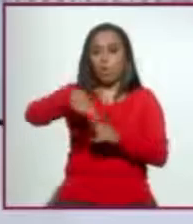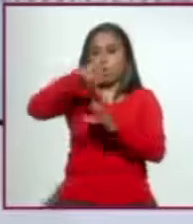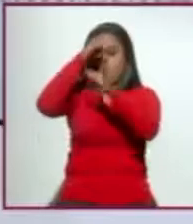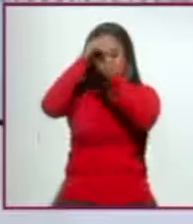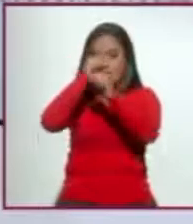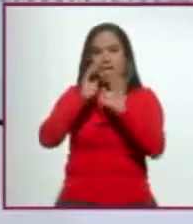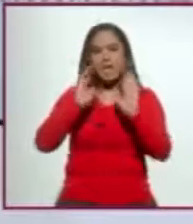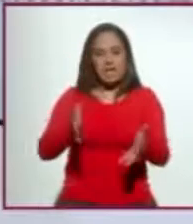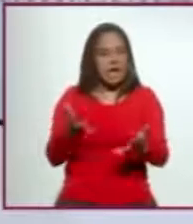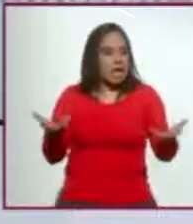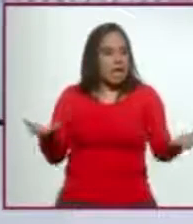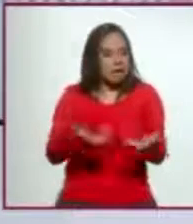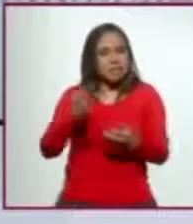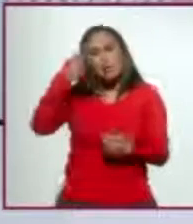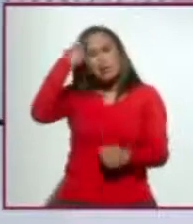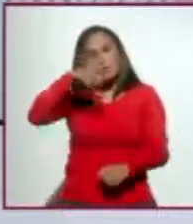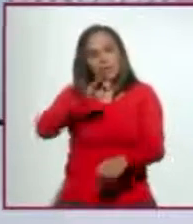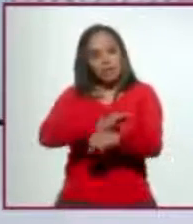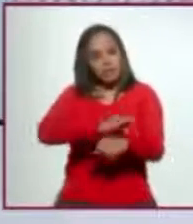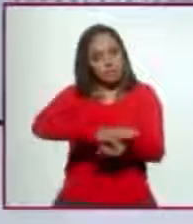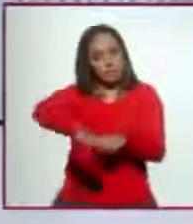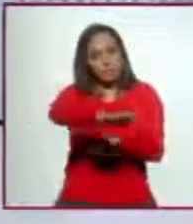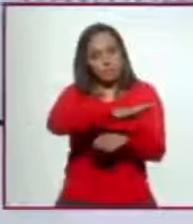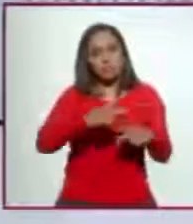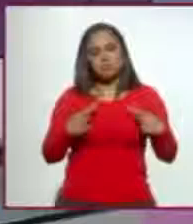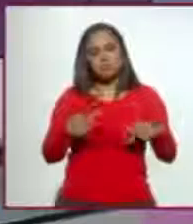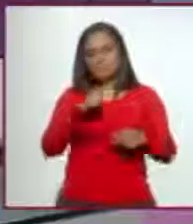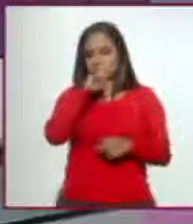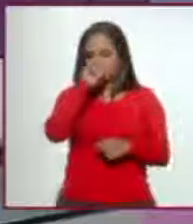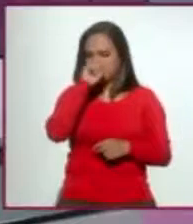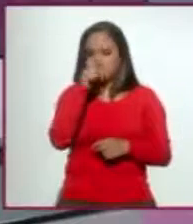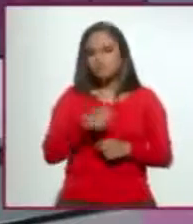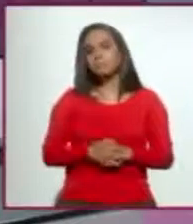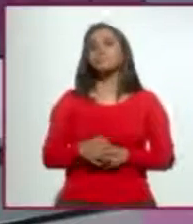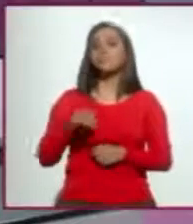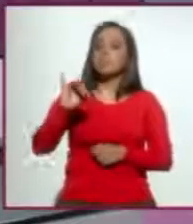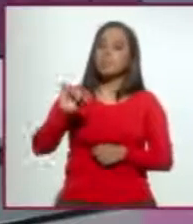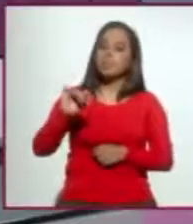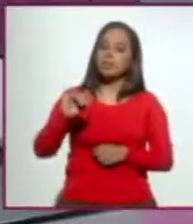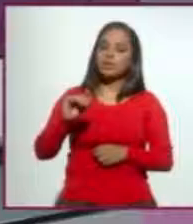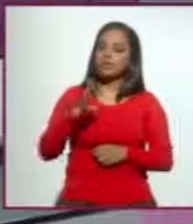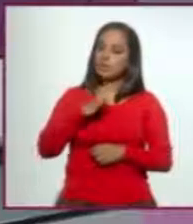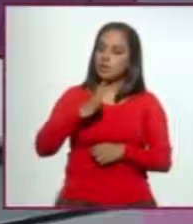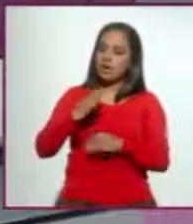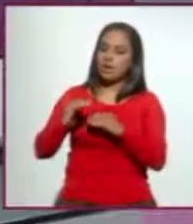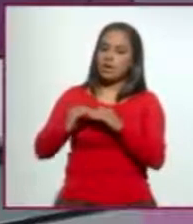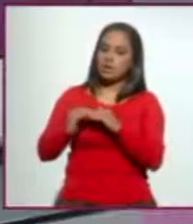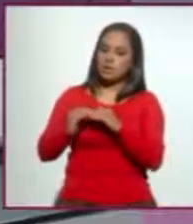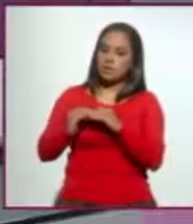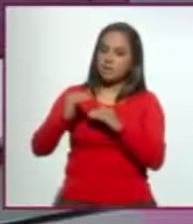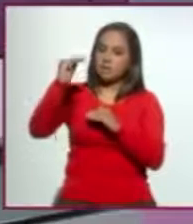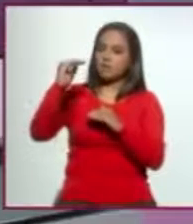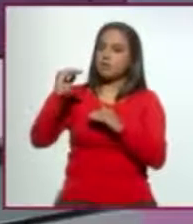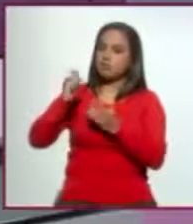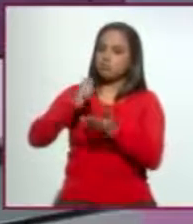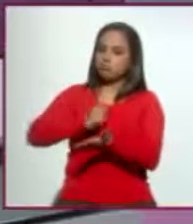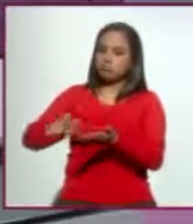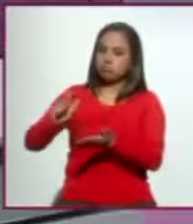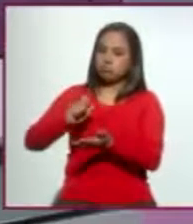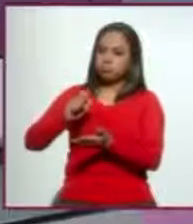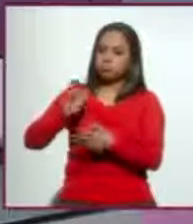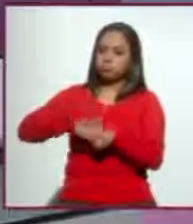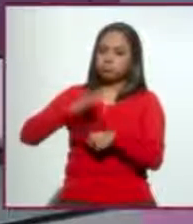que se pueden lograr en beneficio de los ciudadanos, ¿no? Así es, porque además lo que tienes es un incremento en el consumo